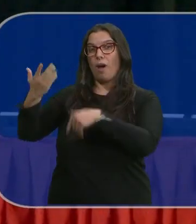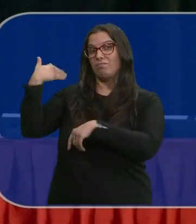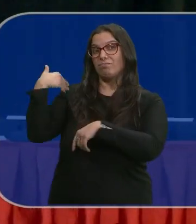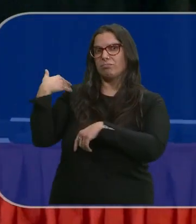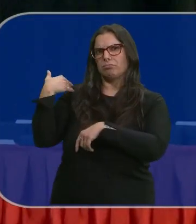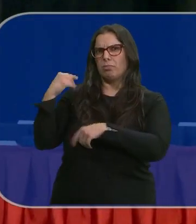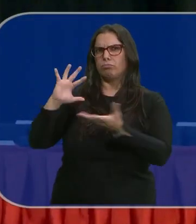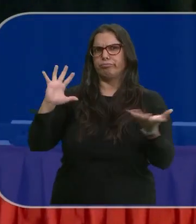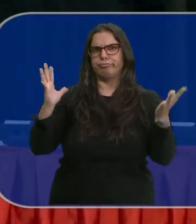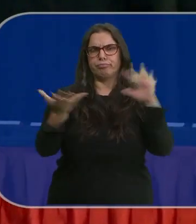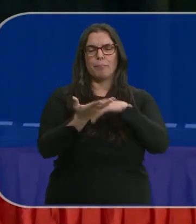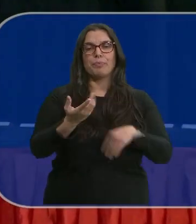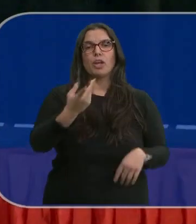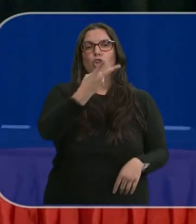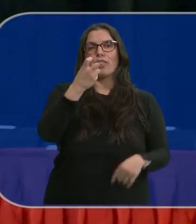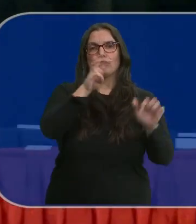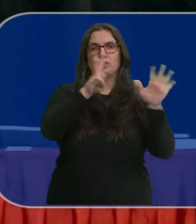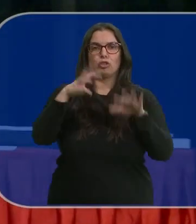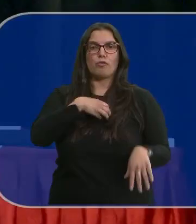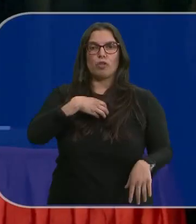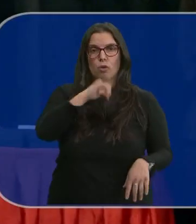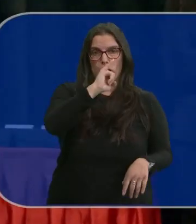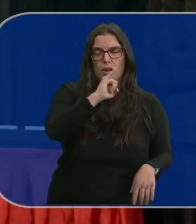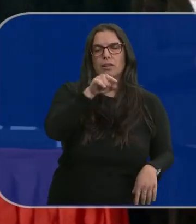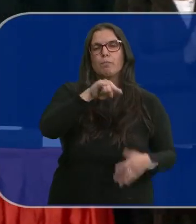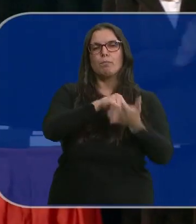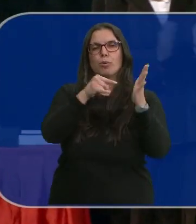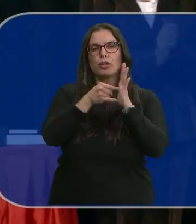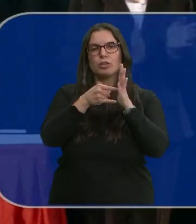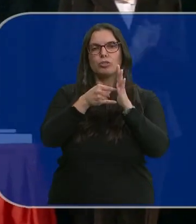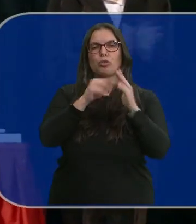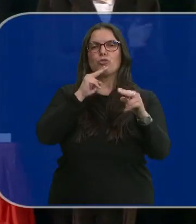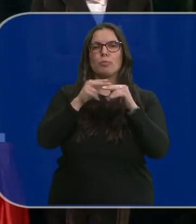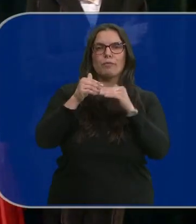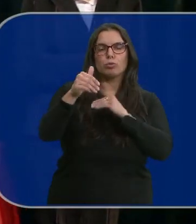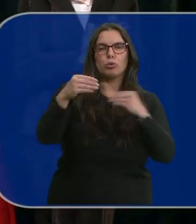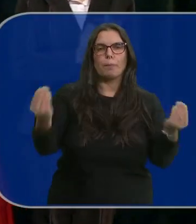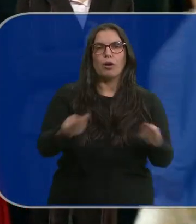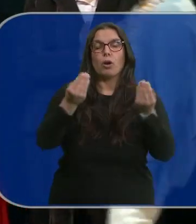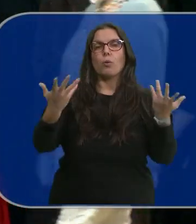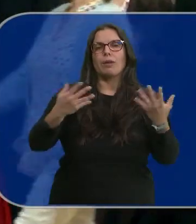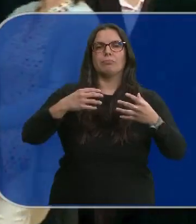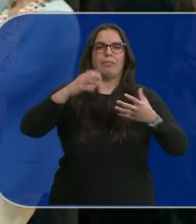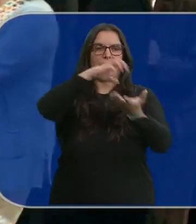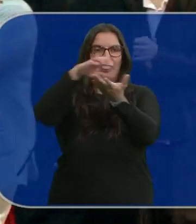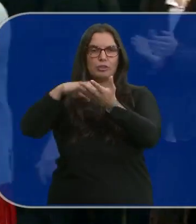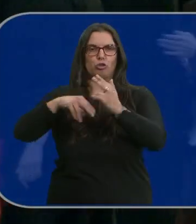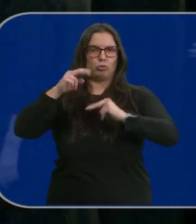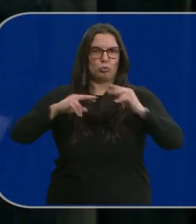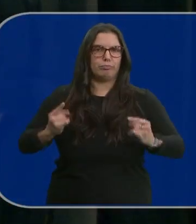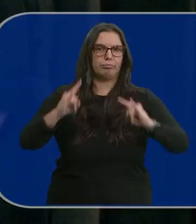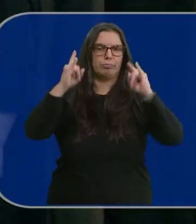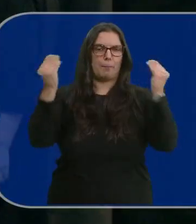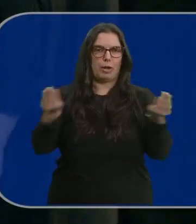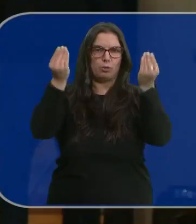Hay 288 funcionarios y tienen un proyecto futuro: mejorar las instalaciones.